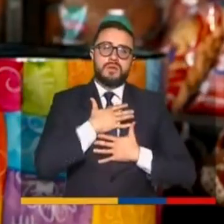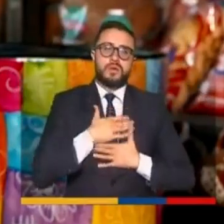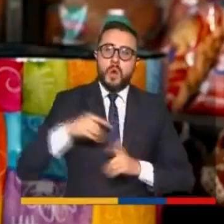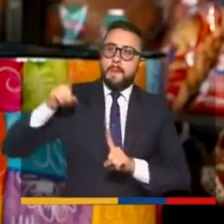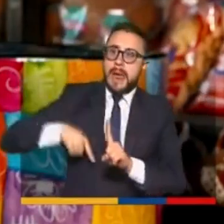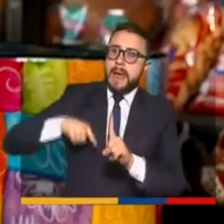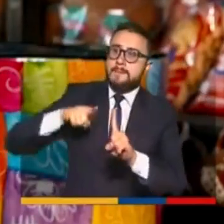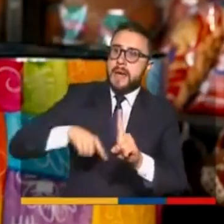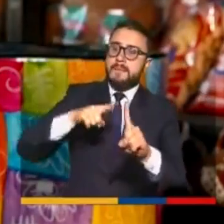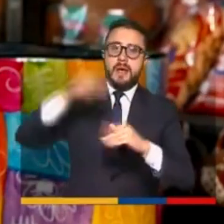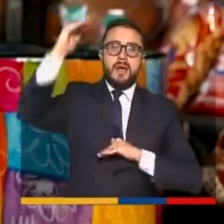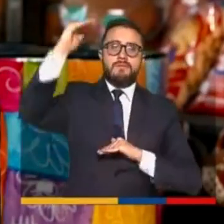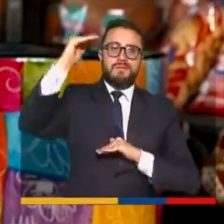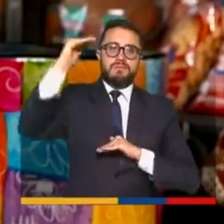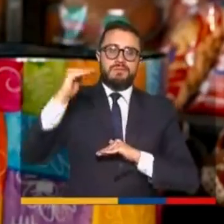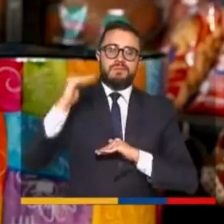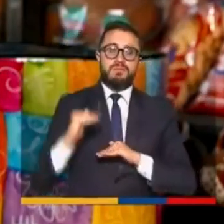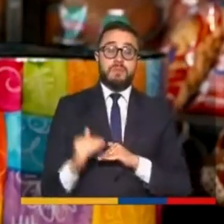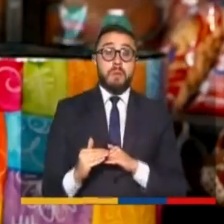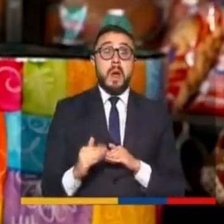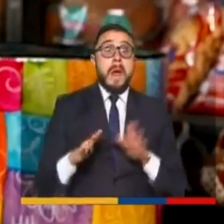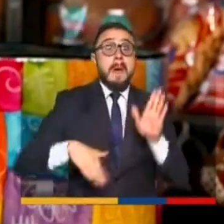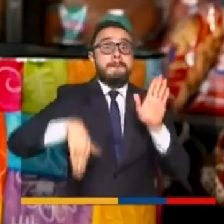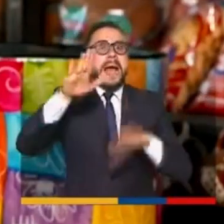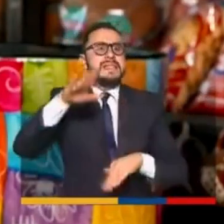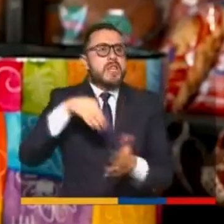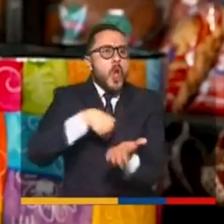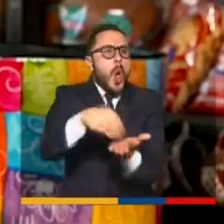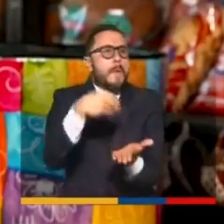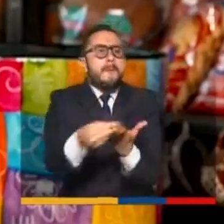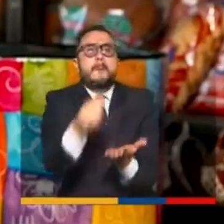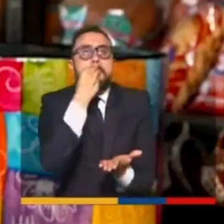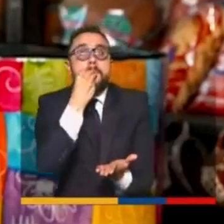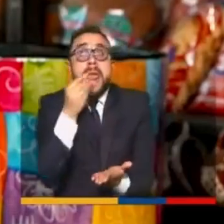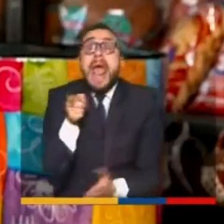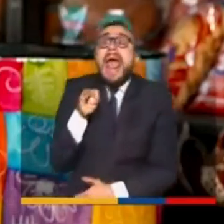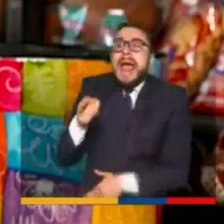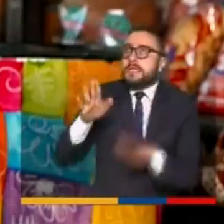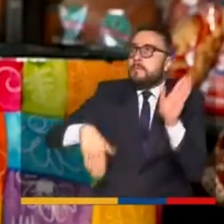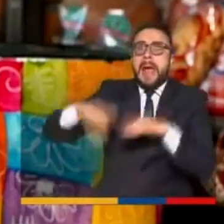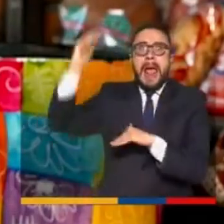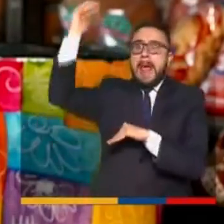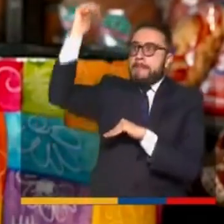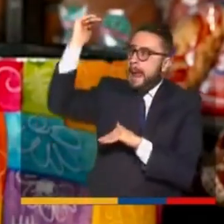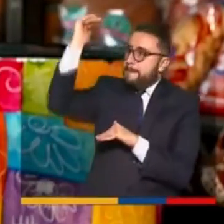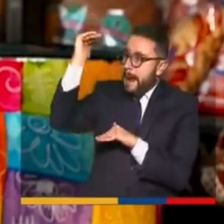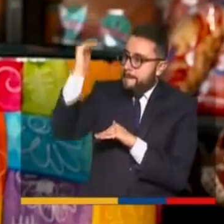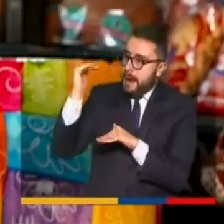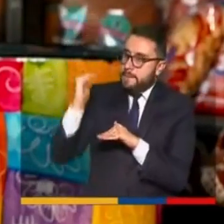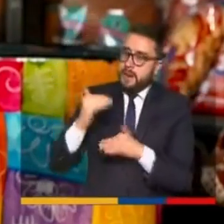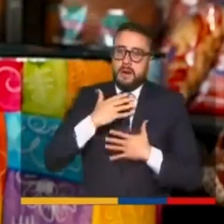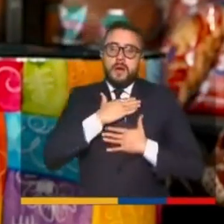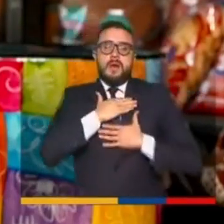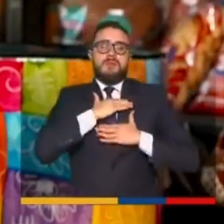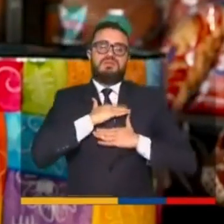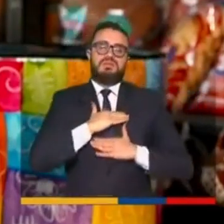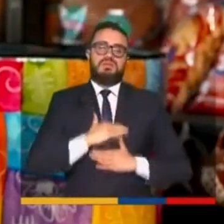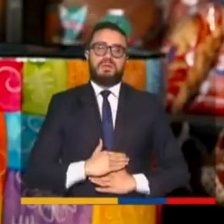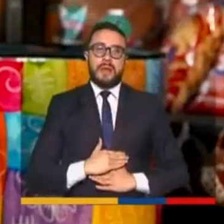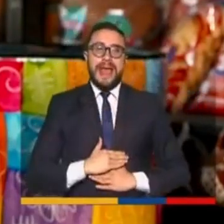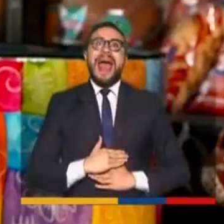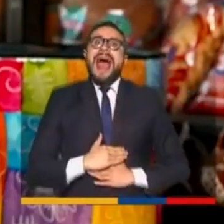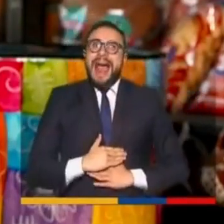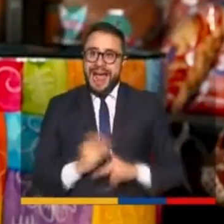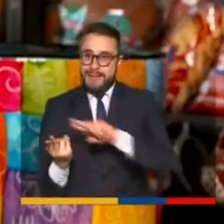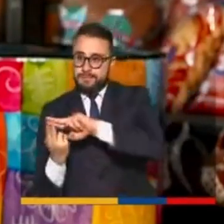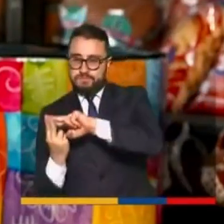más clave, el precio de los alimentos, lo cual nos ha permitido garantizar que el incremento del